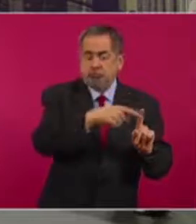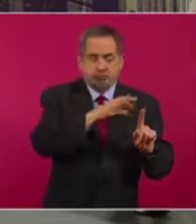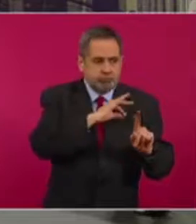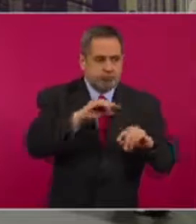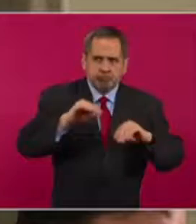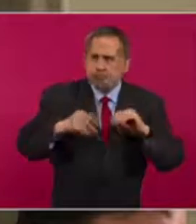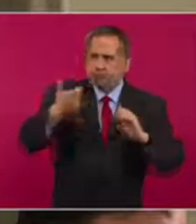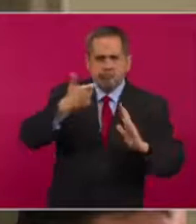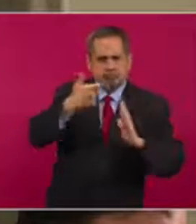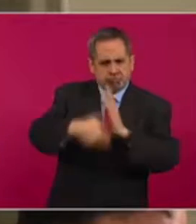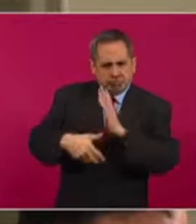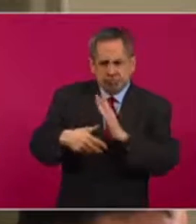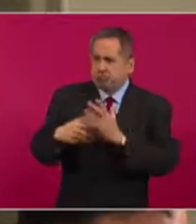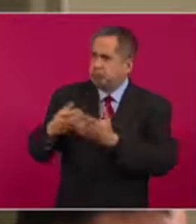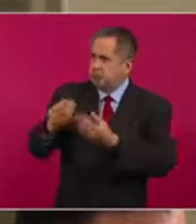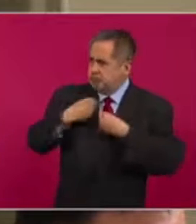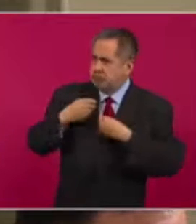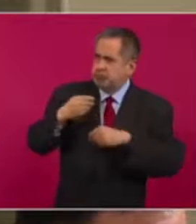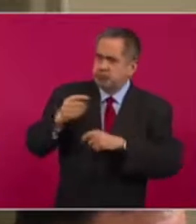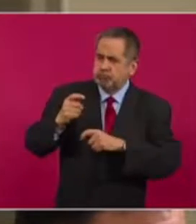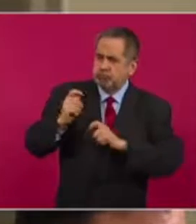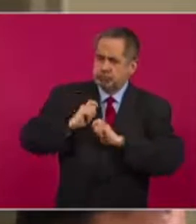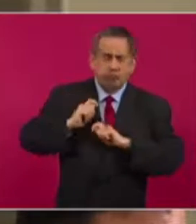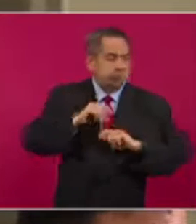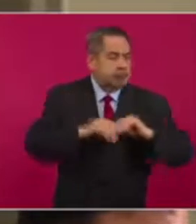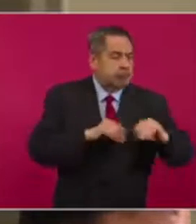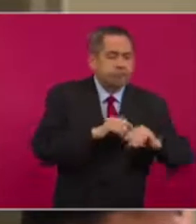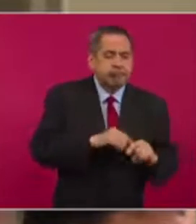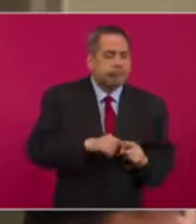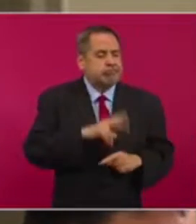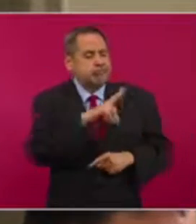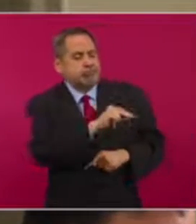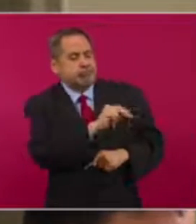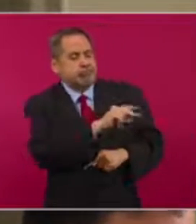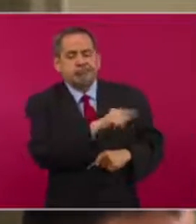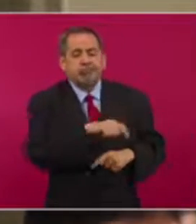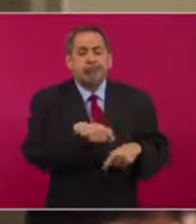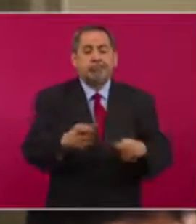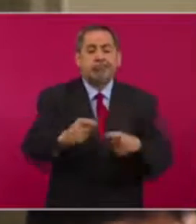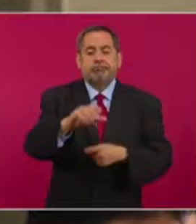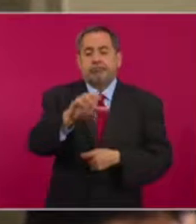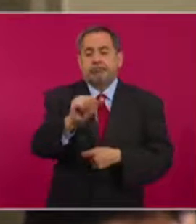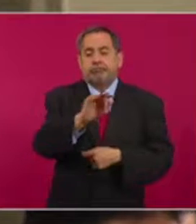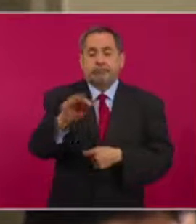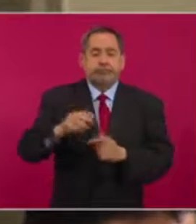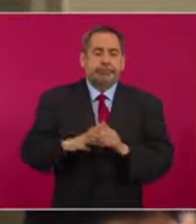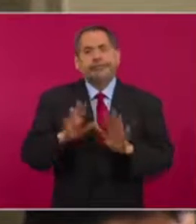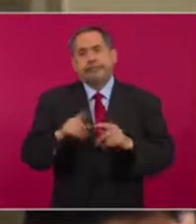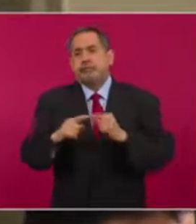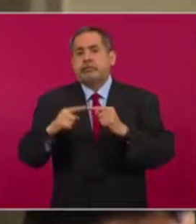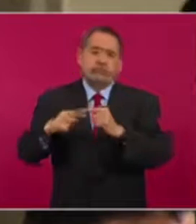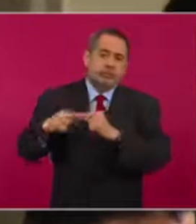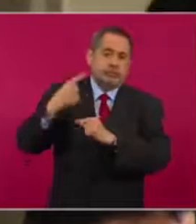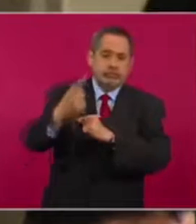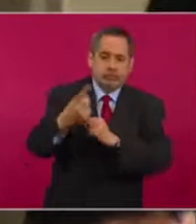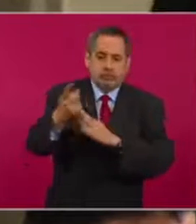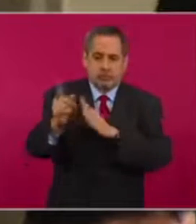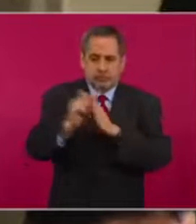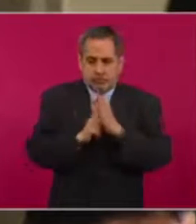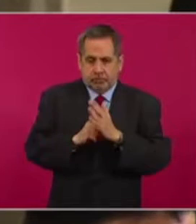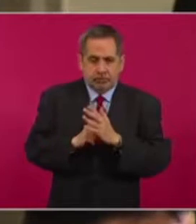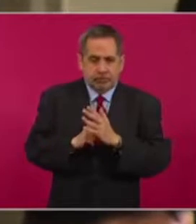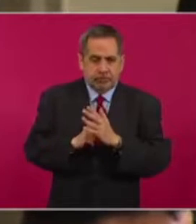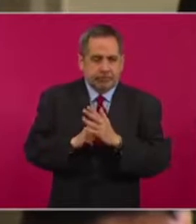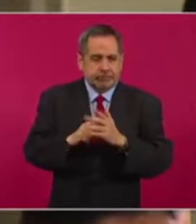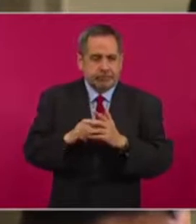mejores costos que CAF. Un mes después se hace otra vez la licitación y ahora sí